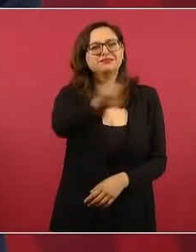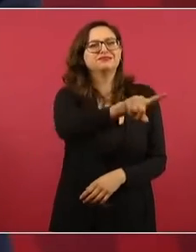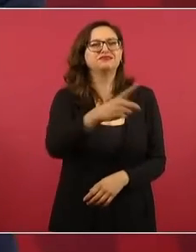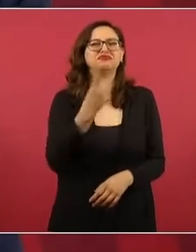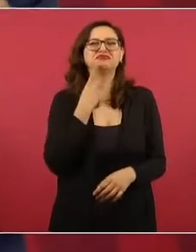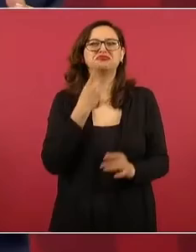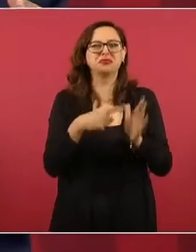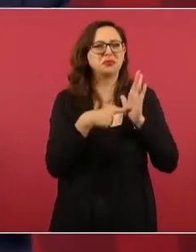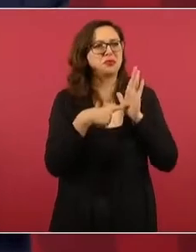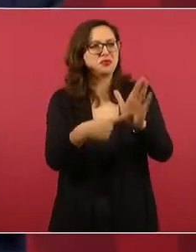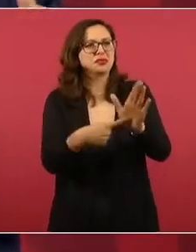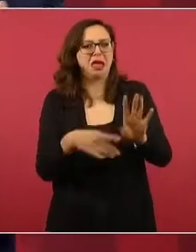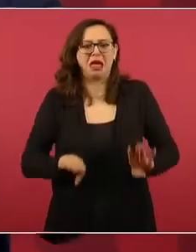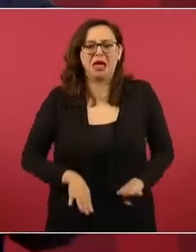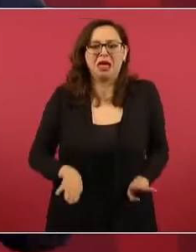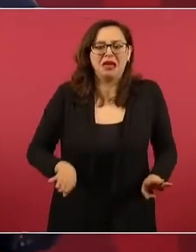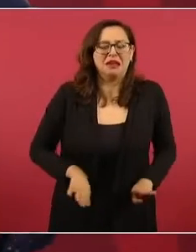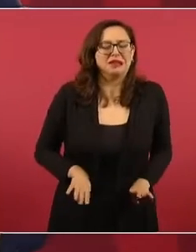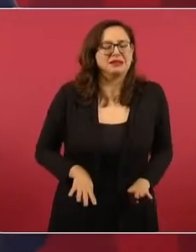En el caso del PAN,